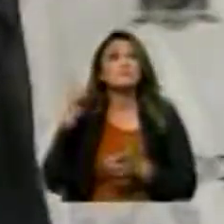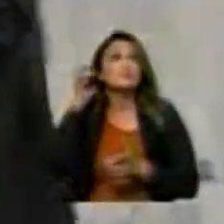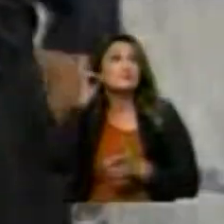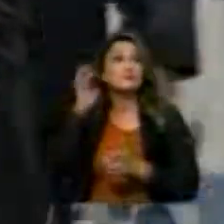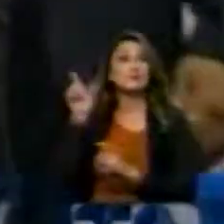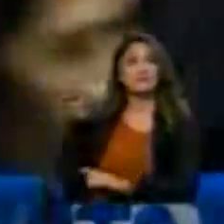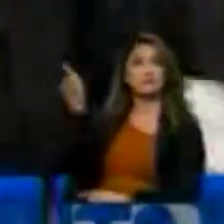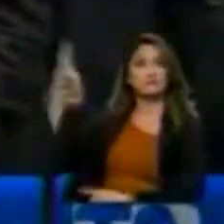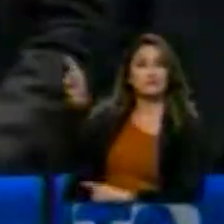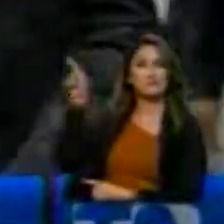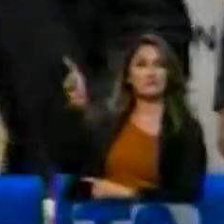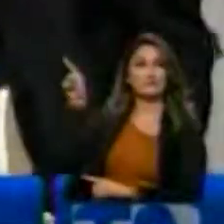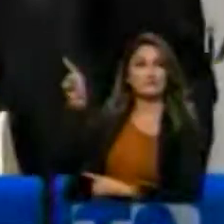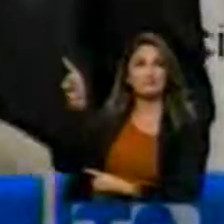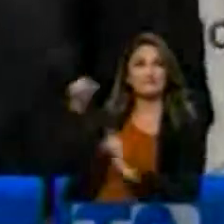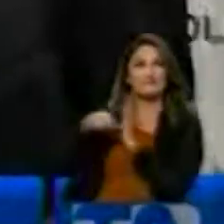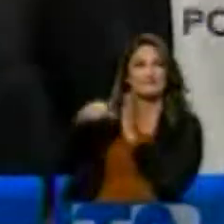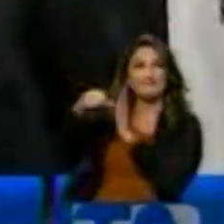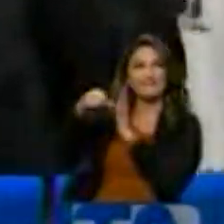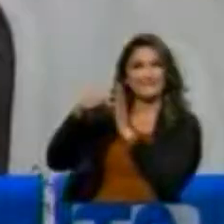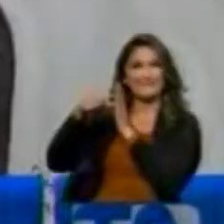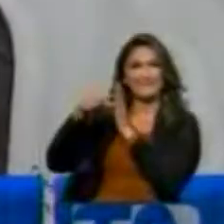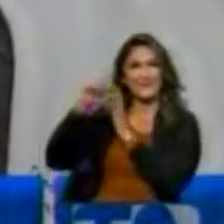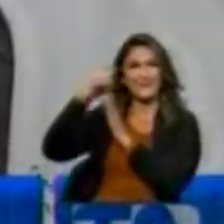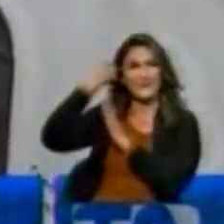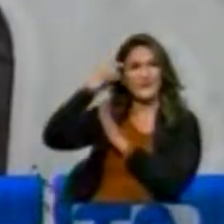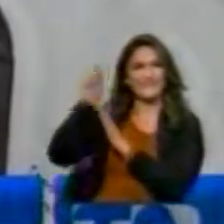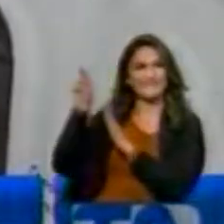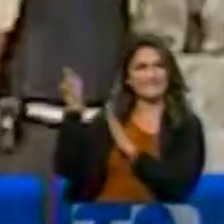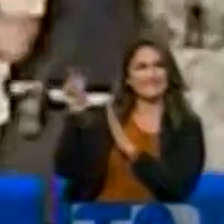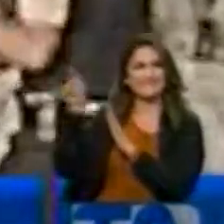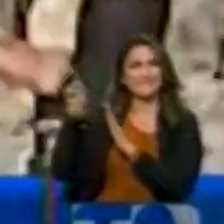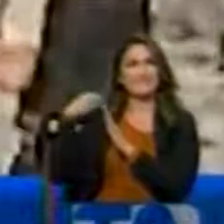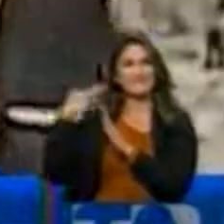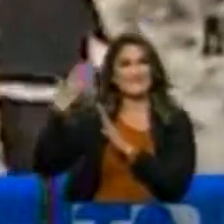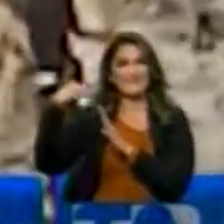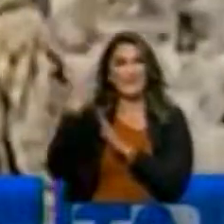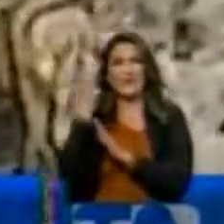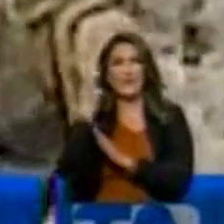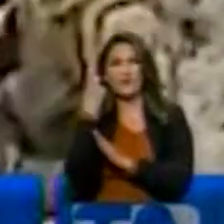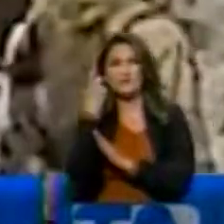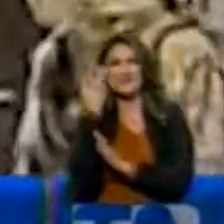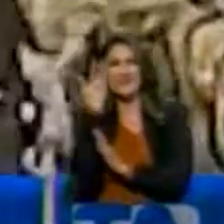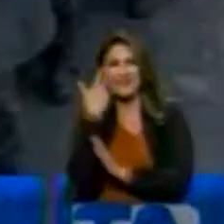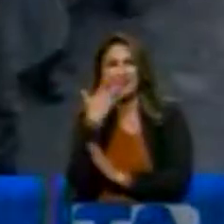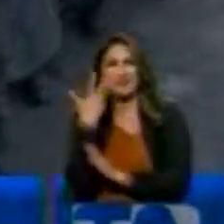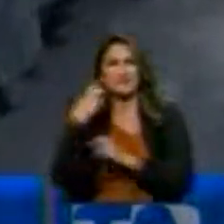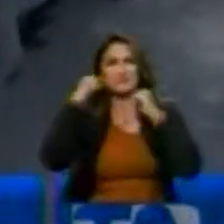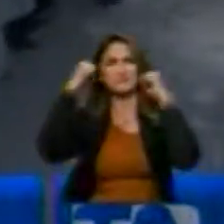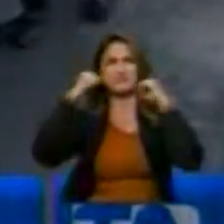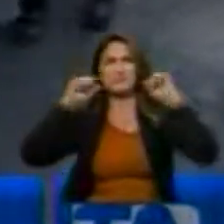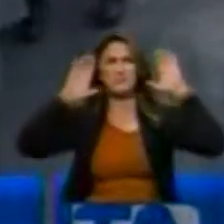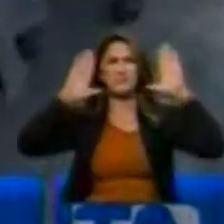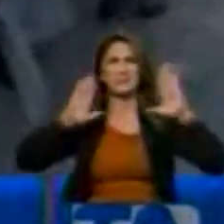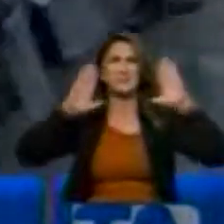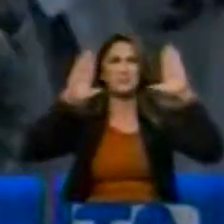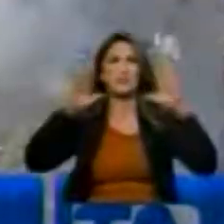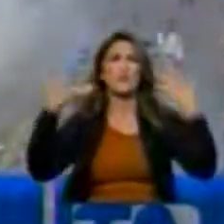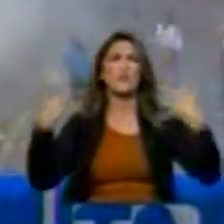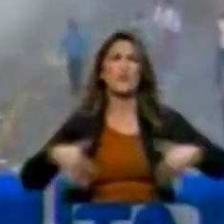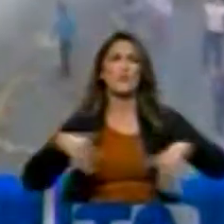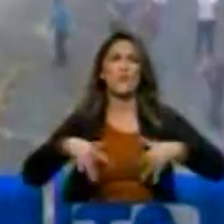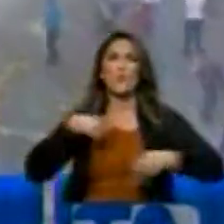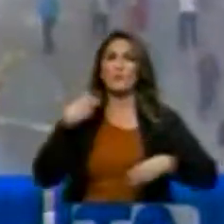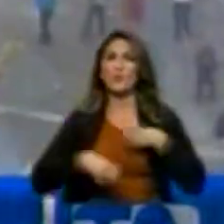ministra de Gobierno, María Paula Romo, hizo la evaluación de los 11 días de protestas que se vivieron en todo el país y aseguró que el saldo, sin duda,